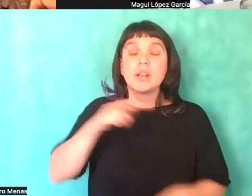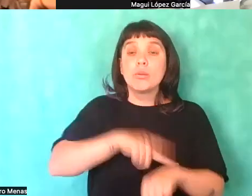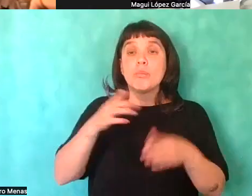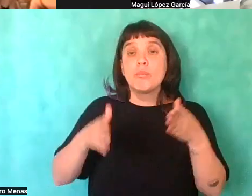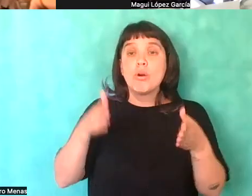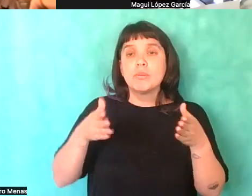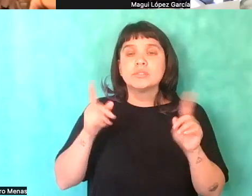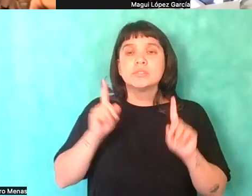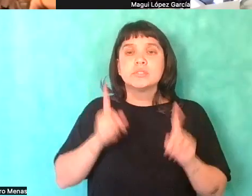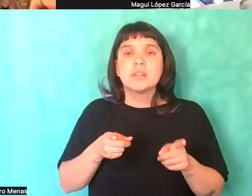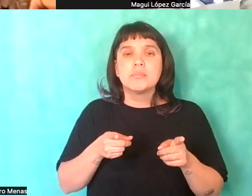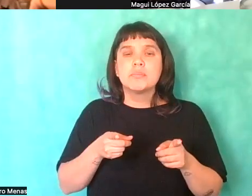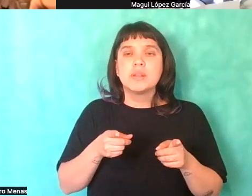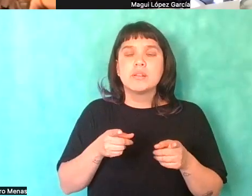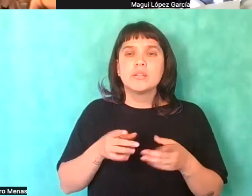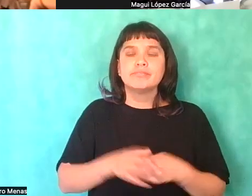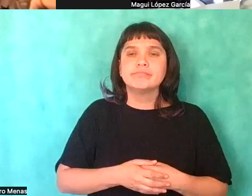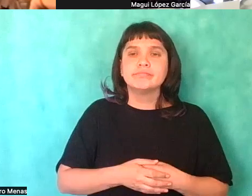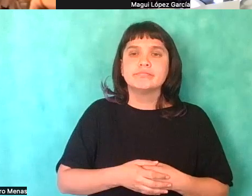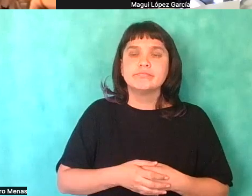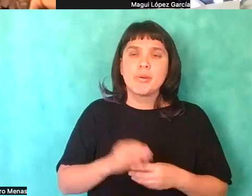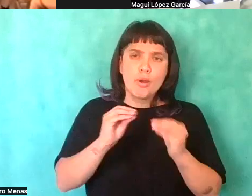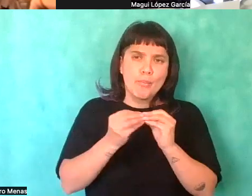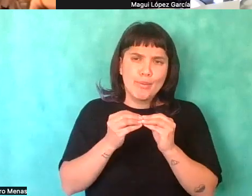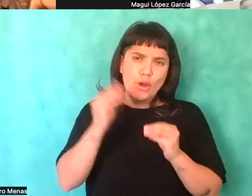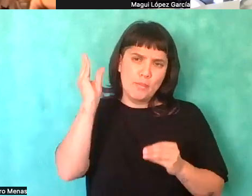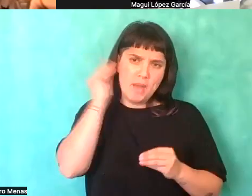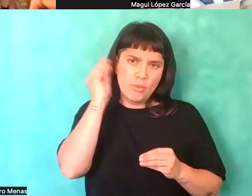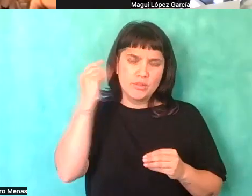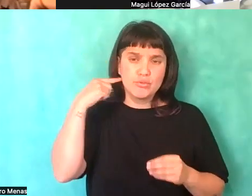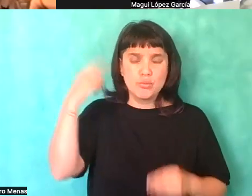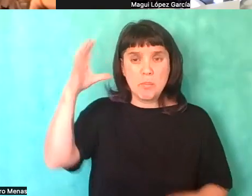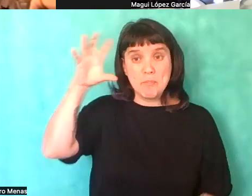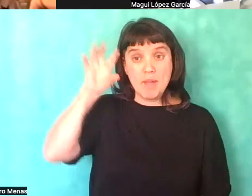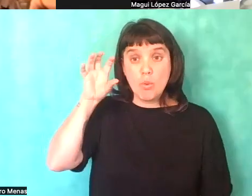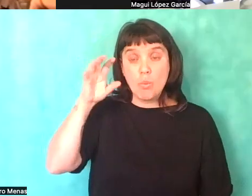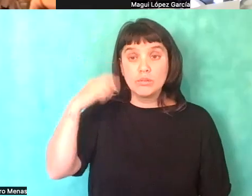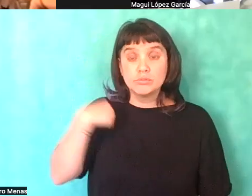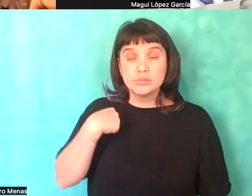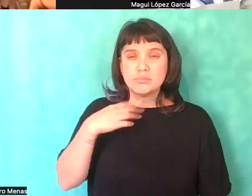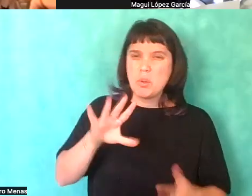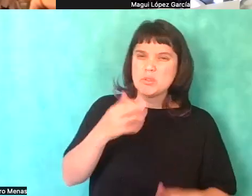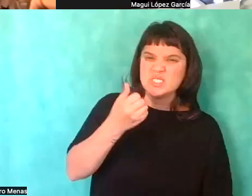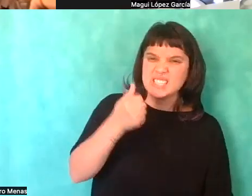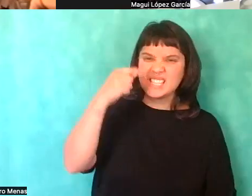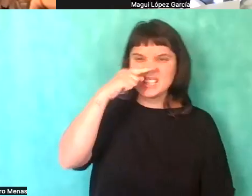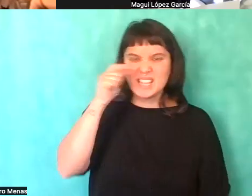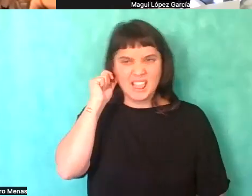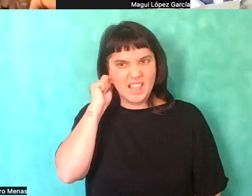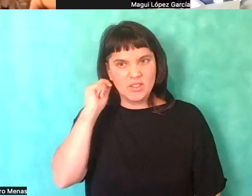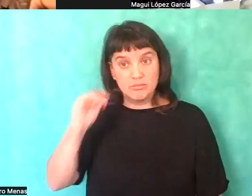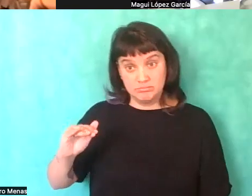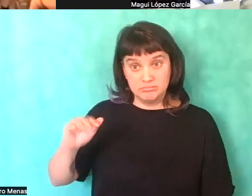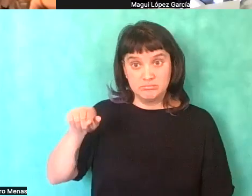bueno, tuve también un poquito, o sea, como algunos problemas en la audición, y me acuerdo que yo tendría 6, 7 años, y empecé a ver cómo